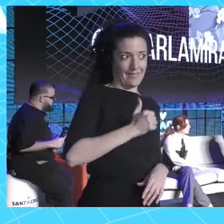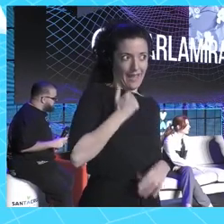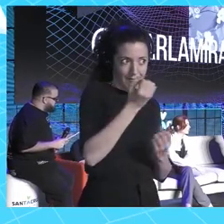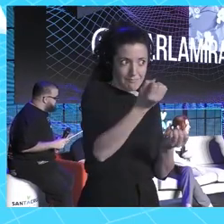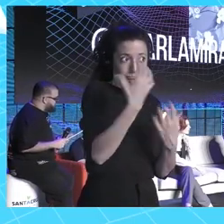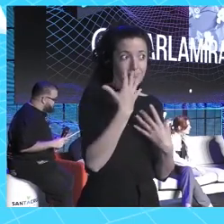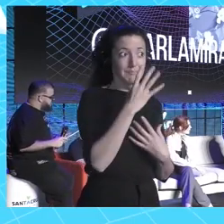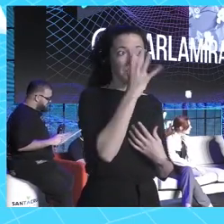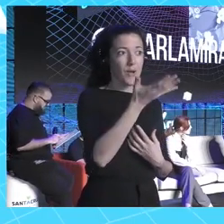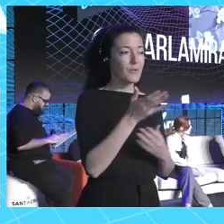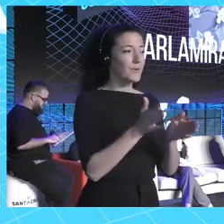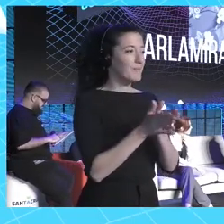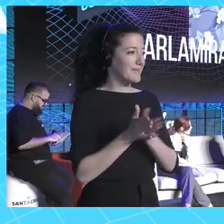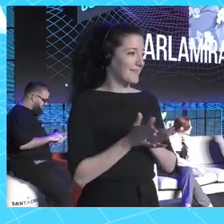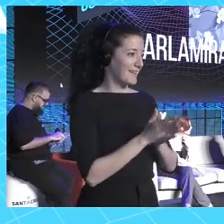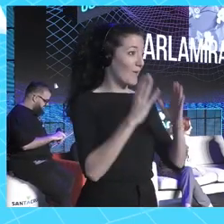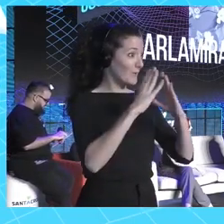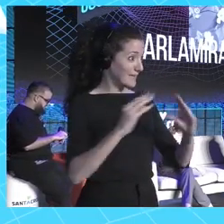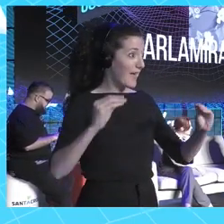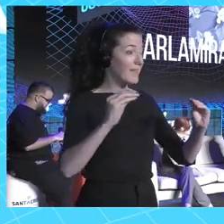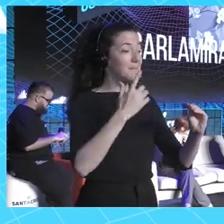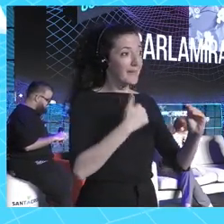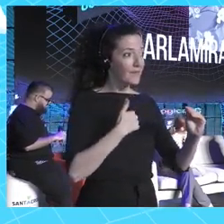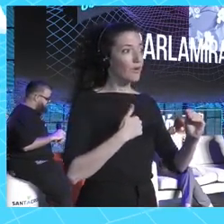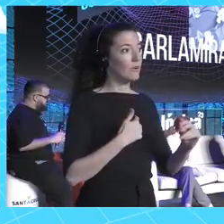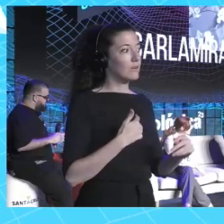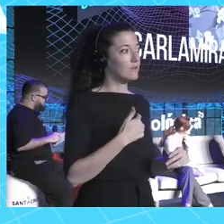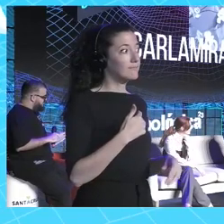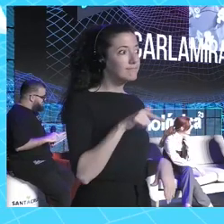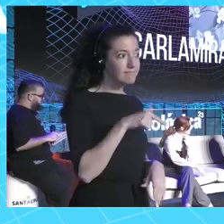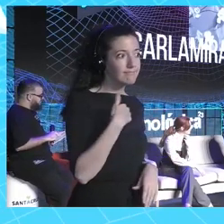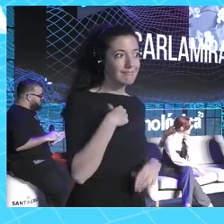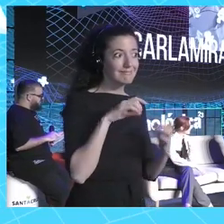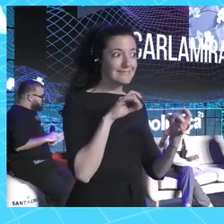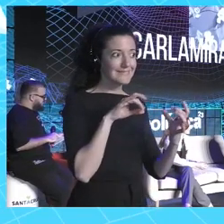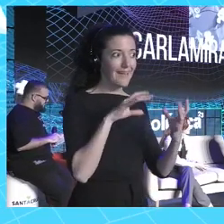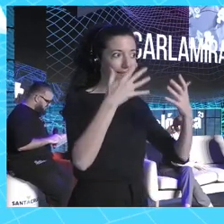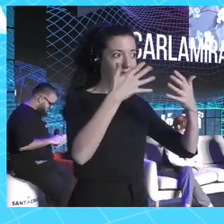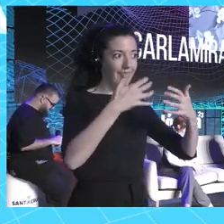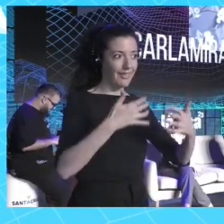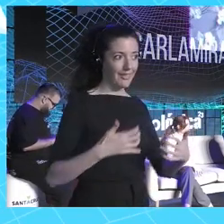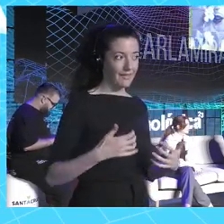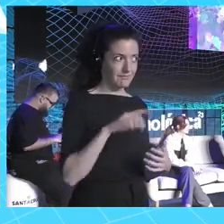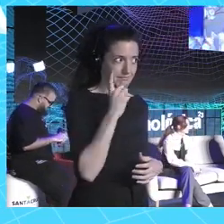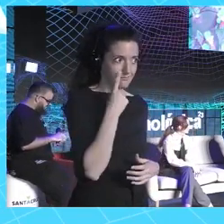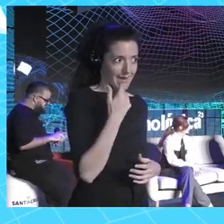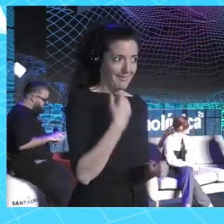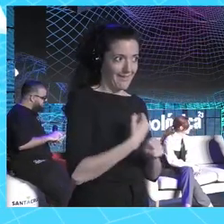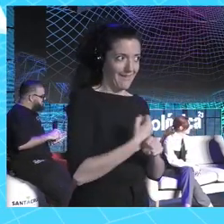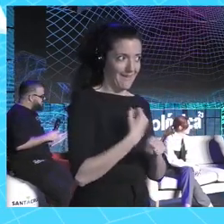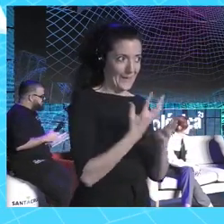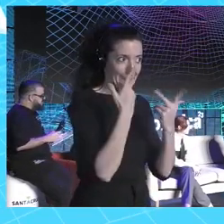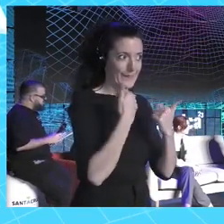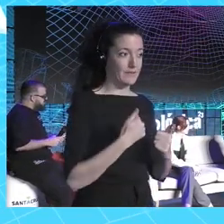descubrió este chat para hacer los trabajos y yo pensé que llevo tres años sin saber que estaba Esto bueno no sé cuánto tiempo lleva la Inteligencia